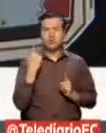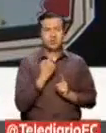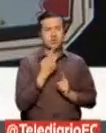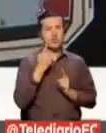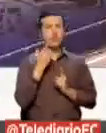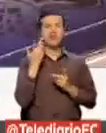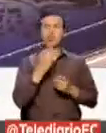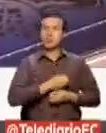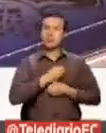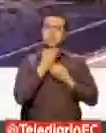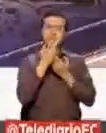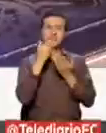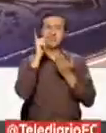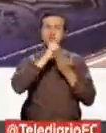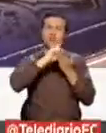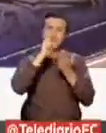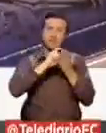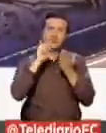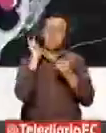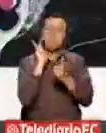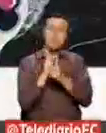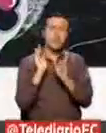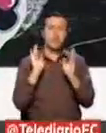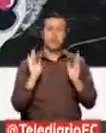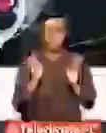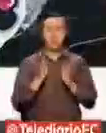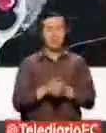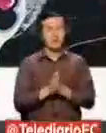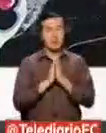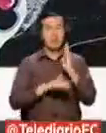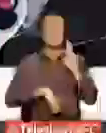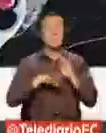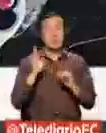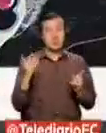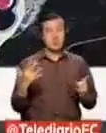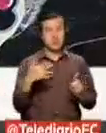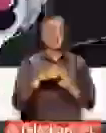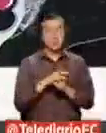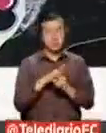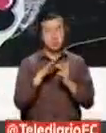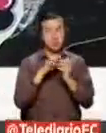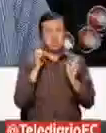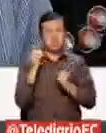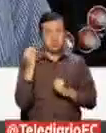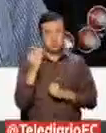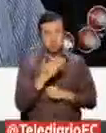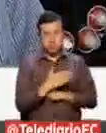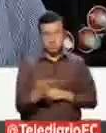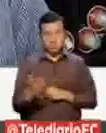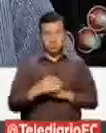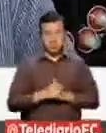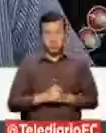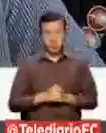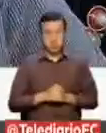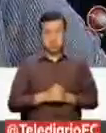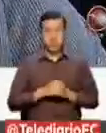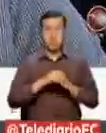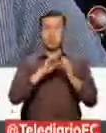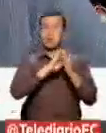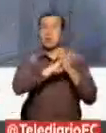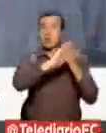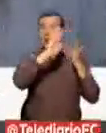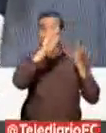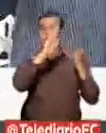es expresarse a través de una forma de arte urbano y piden ser más incluyentes y comprensivos con los jóvenes. La pared, más que